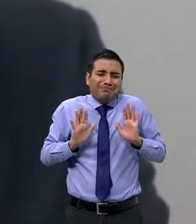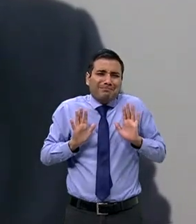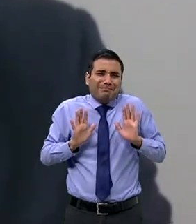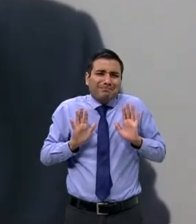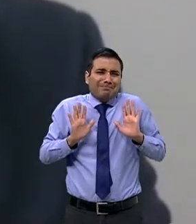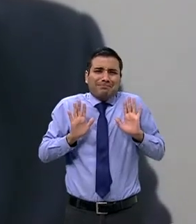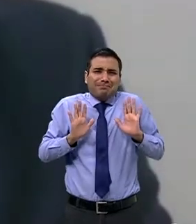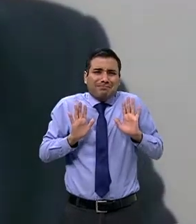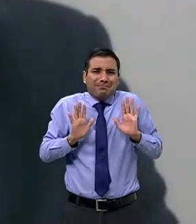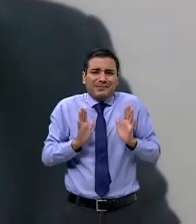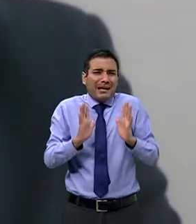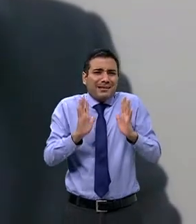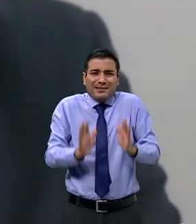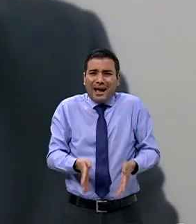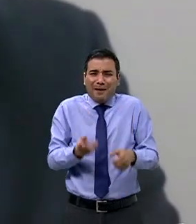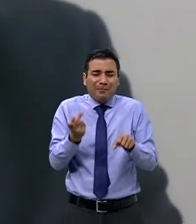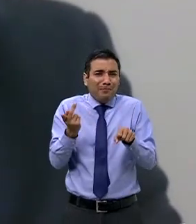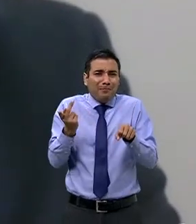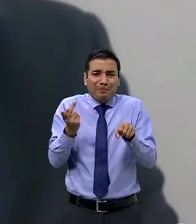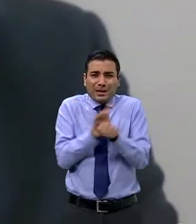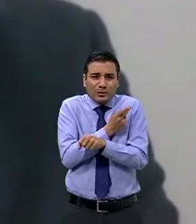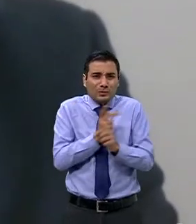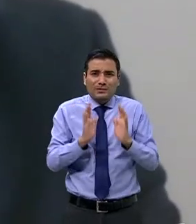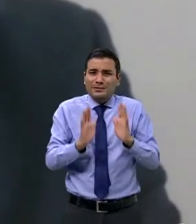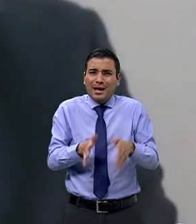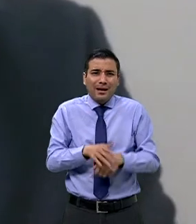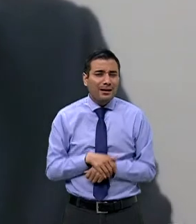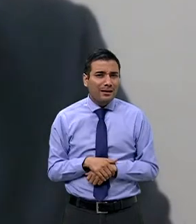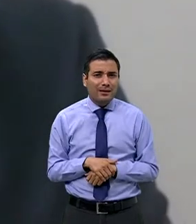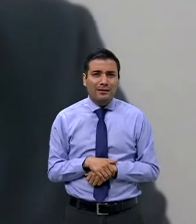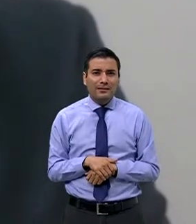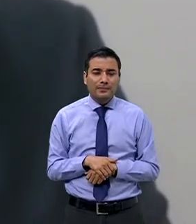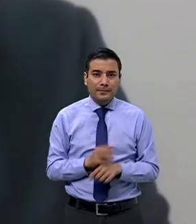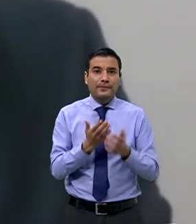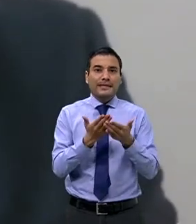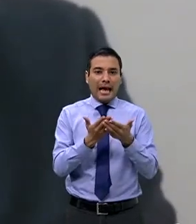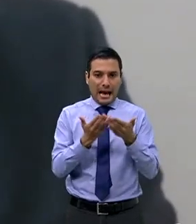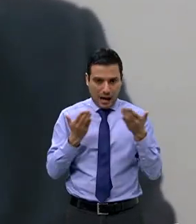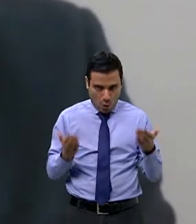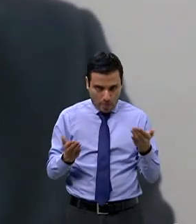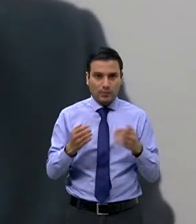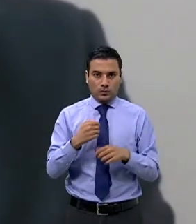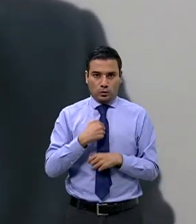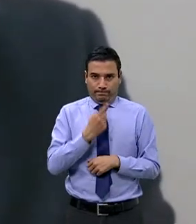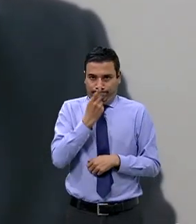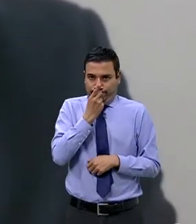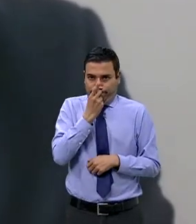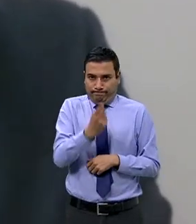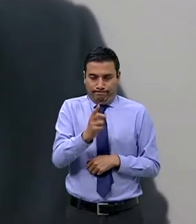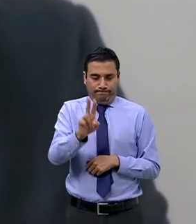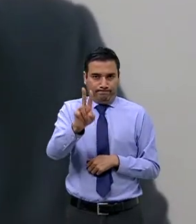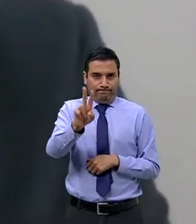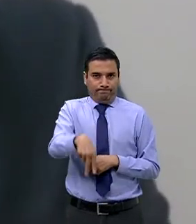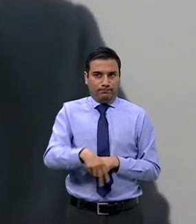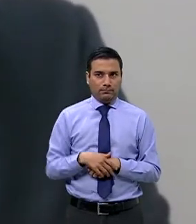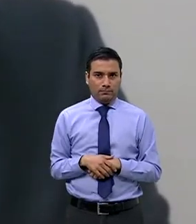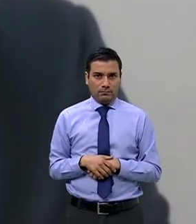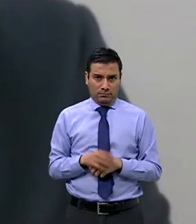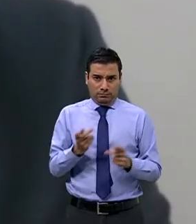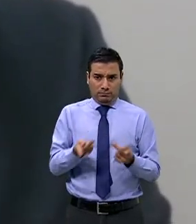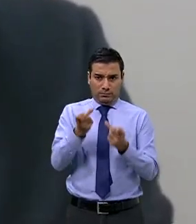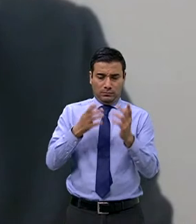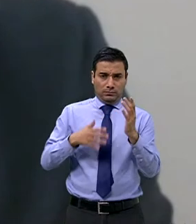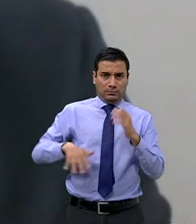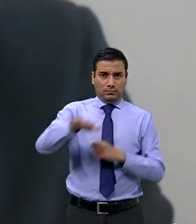realmente nos tocó lo que pasó y hoy se puede decir con todas las letras que esto fue un éxito